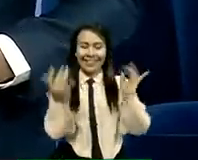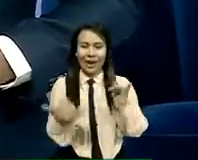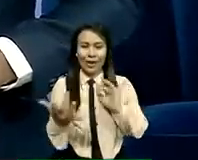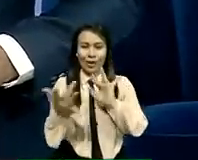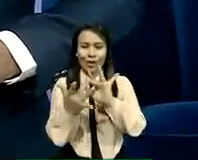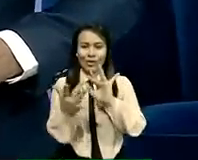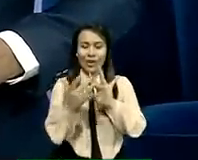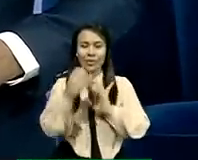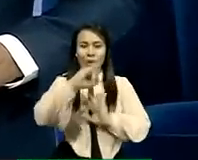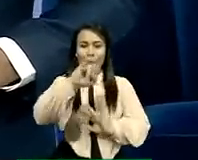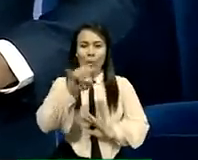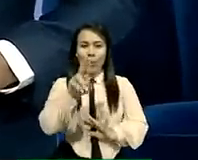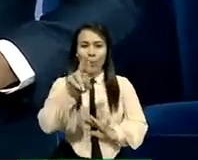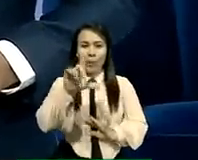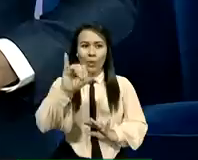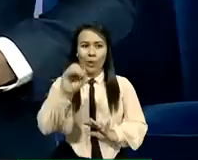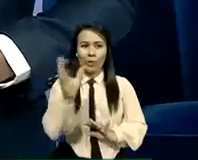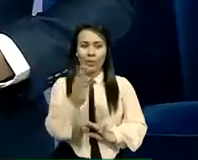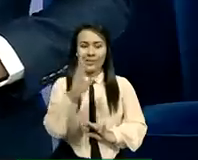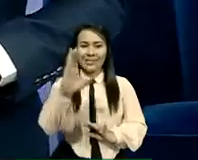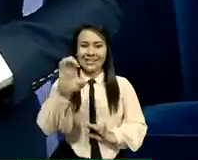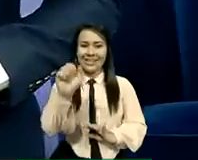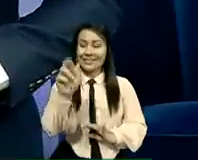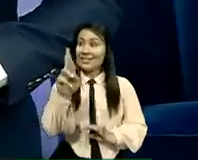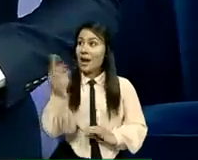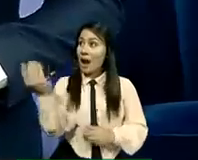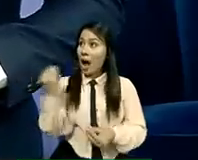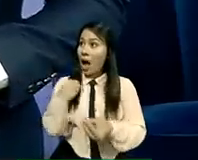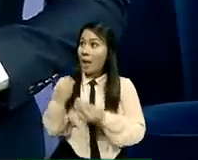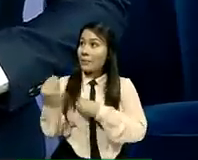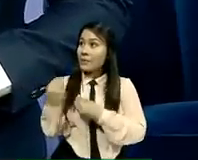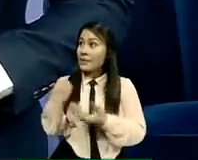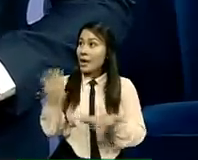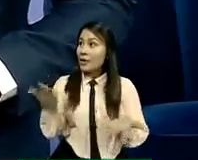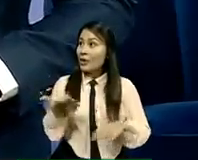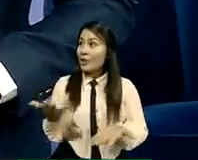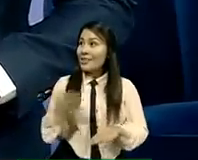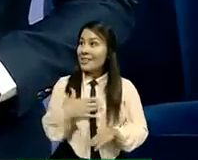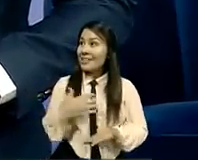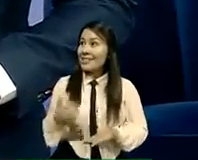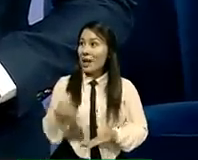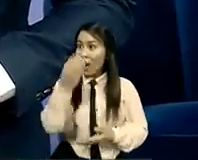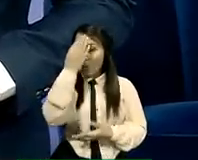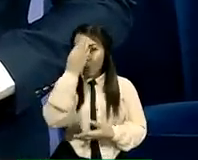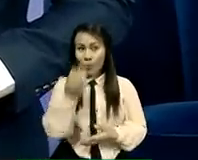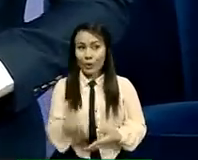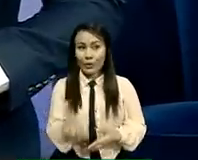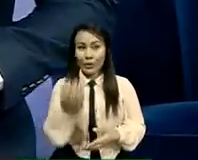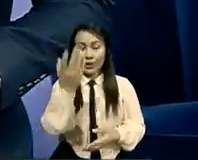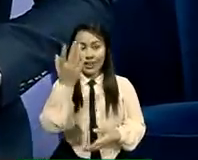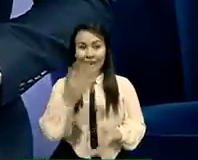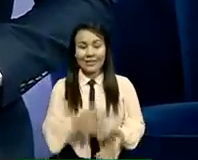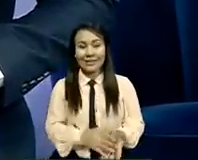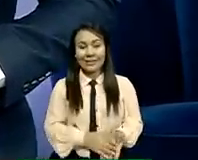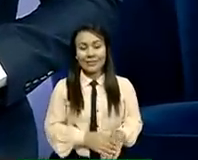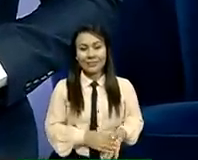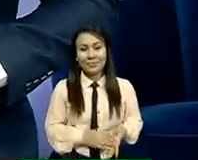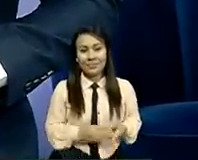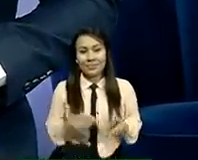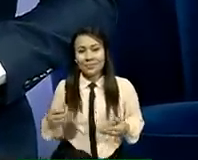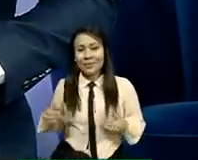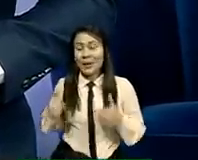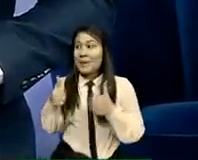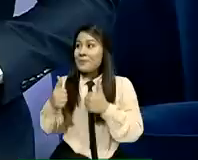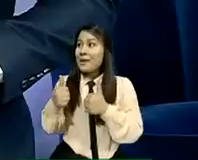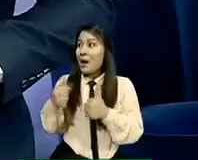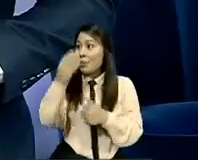compañero Julio César Saona, que nos tiene información. Julio César, ¿cómo te va? Muy buenos días, voy contigo. Mi querido José,